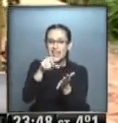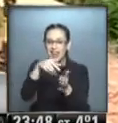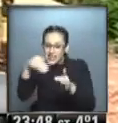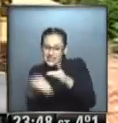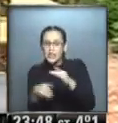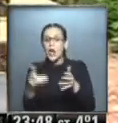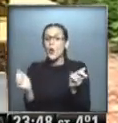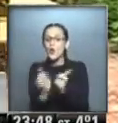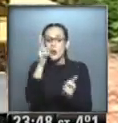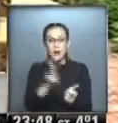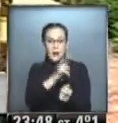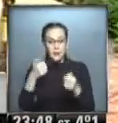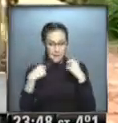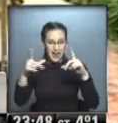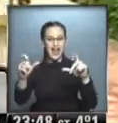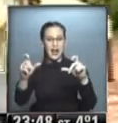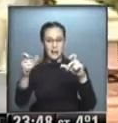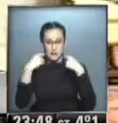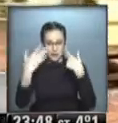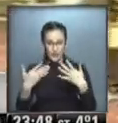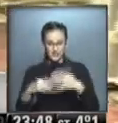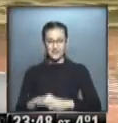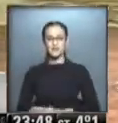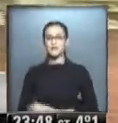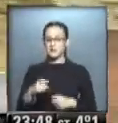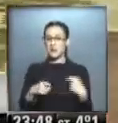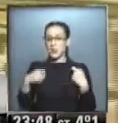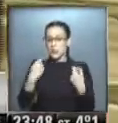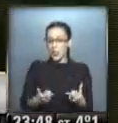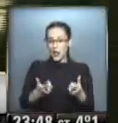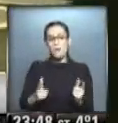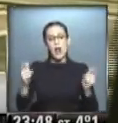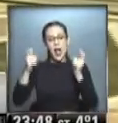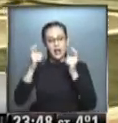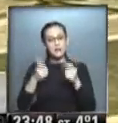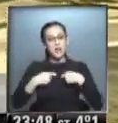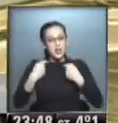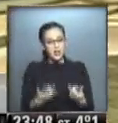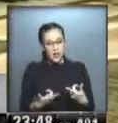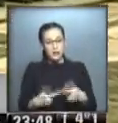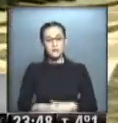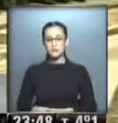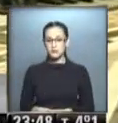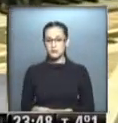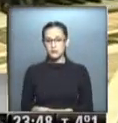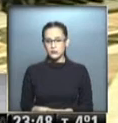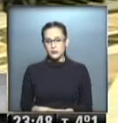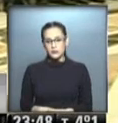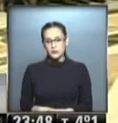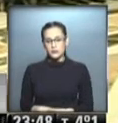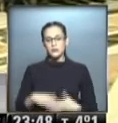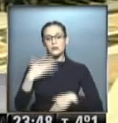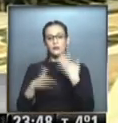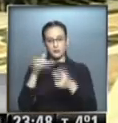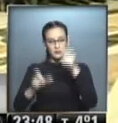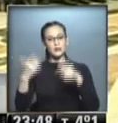del Papa. Simplemente le dieron la planta de olivo, así fue la presentación oficial de ambos seleccionados. Los jugadores argentinos,